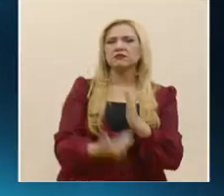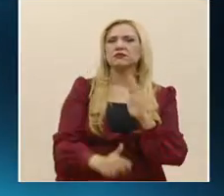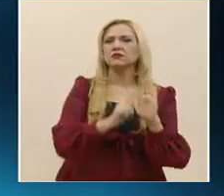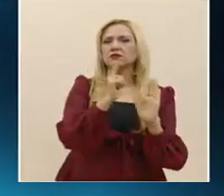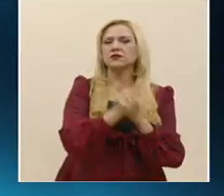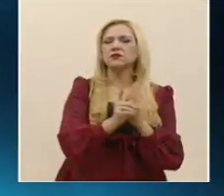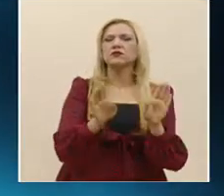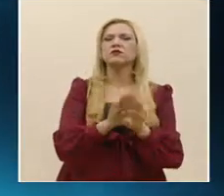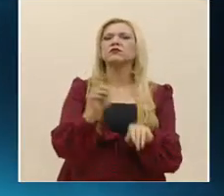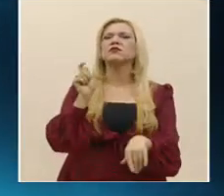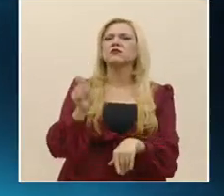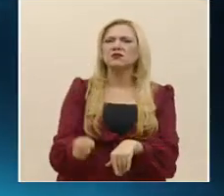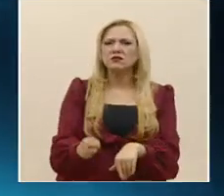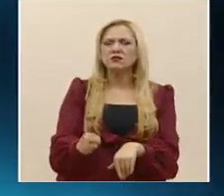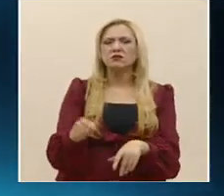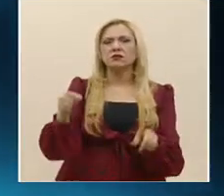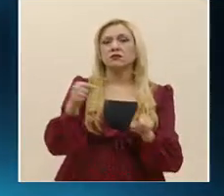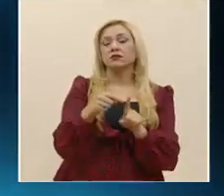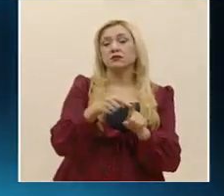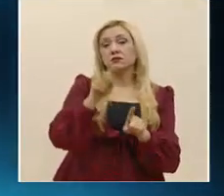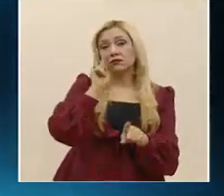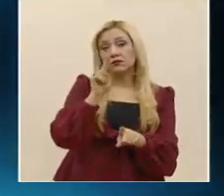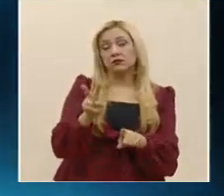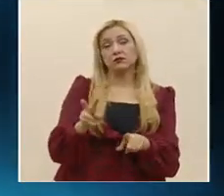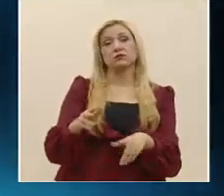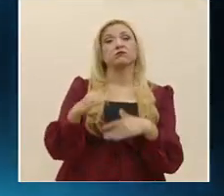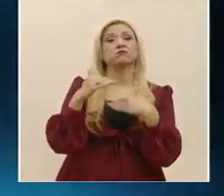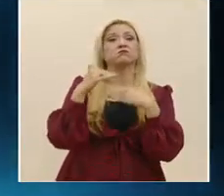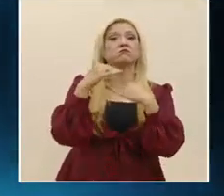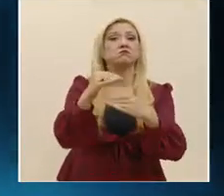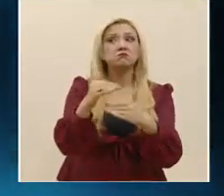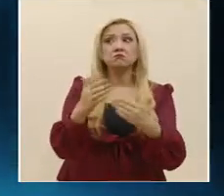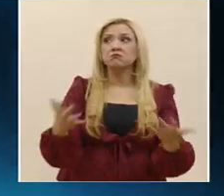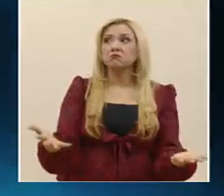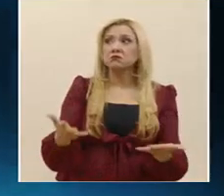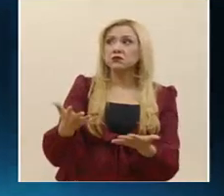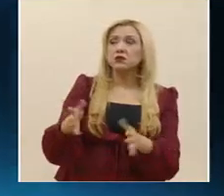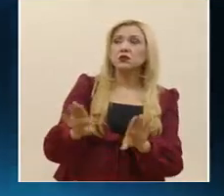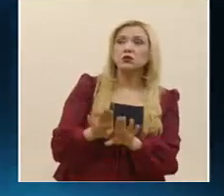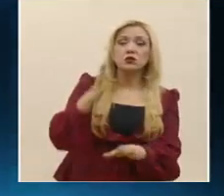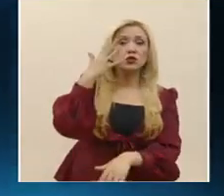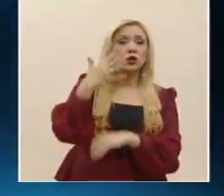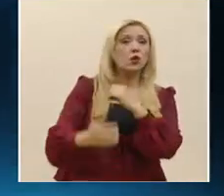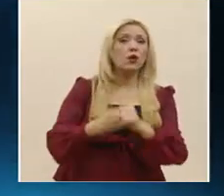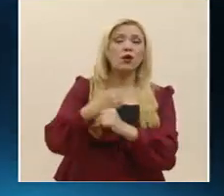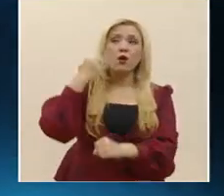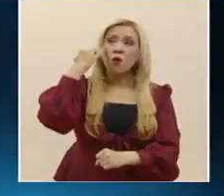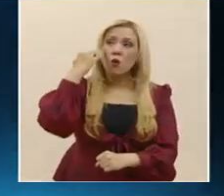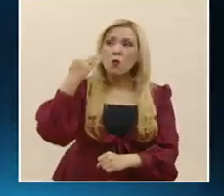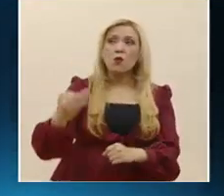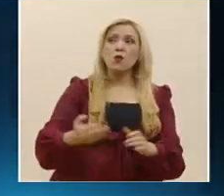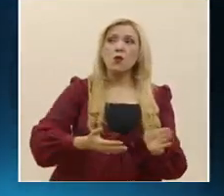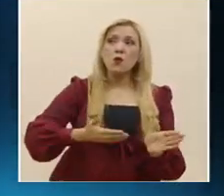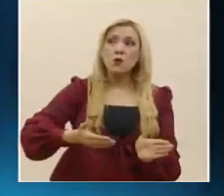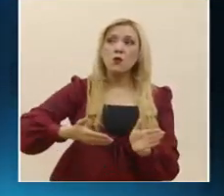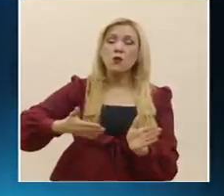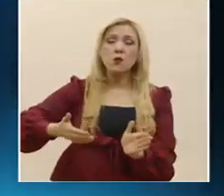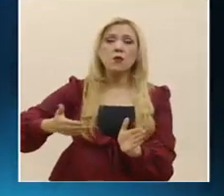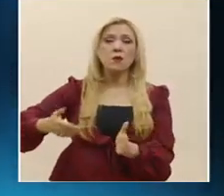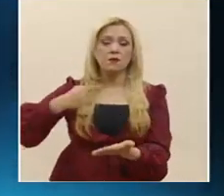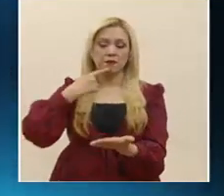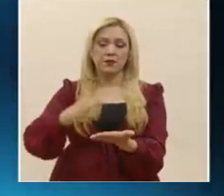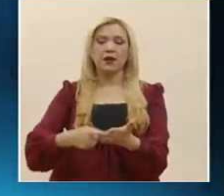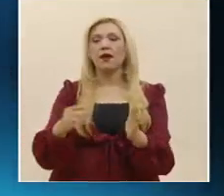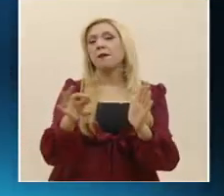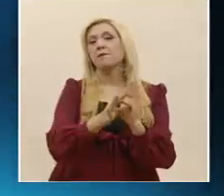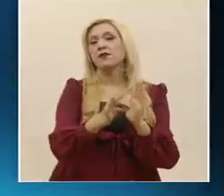vinculación, incluyendo agravantes, es el límite de la medida aritmética de 5 años para que proceda la suspensión prevista en la